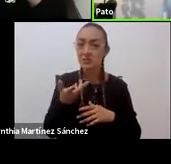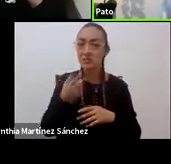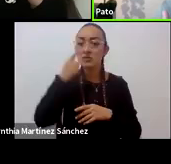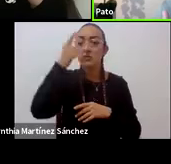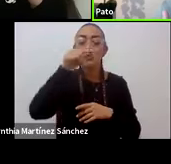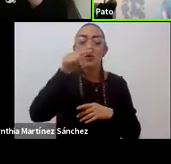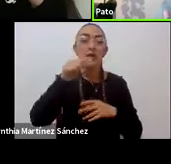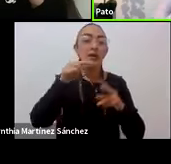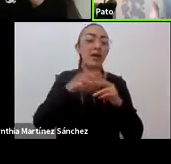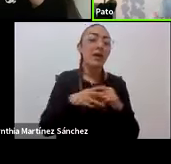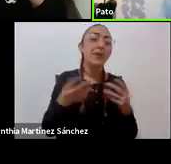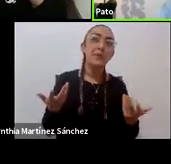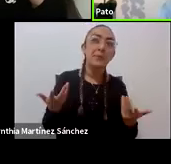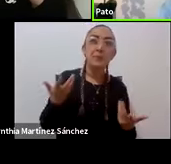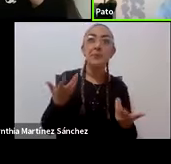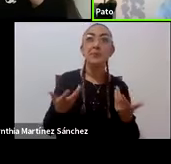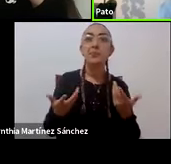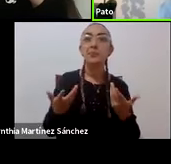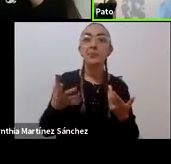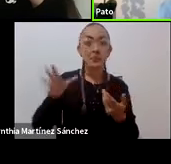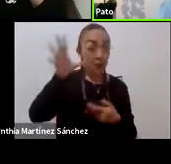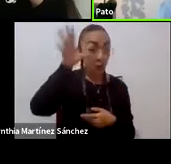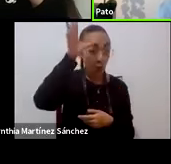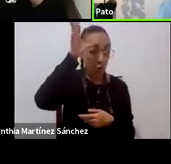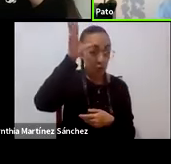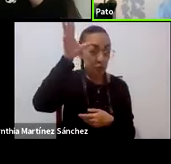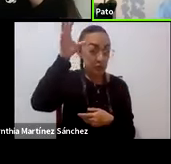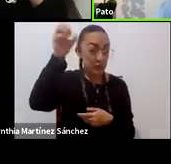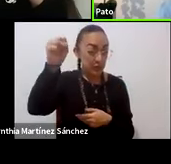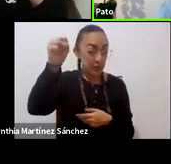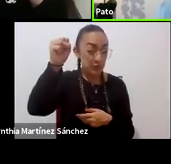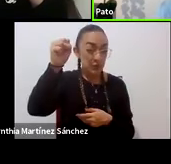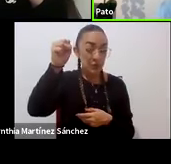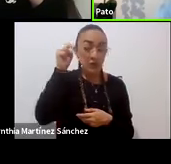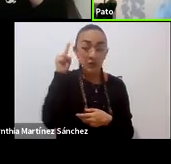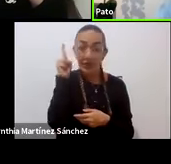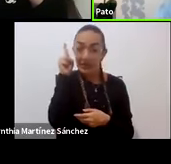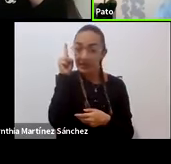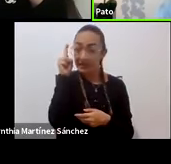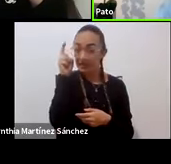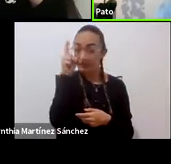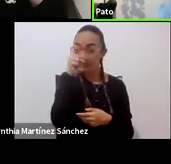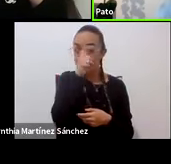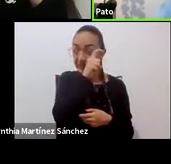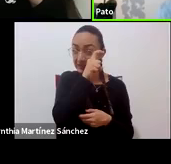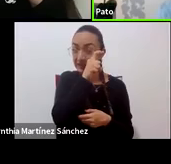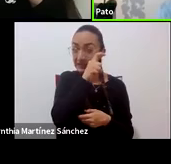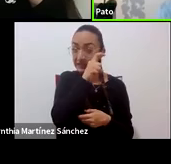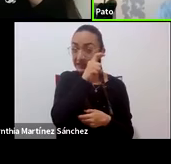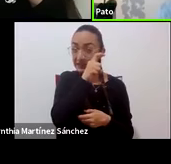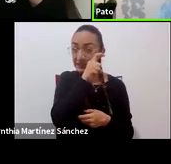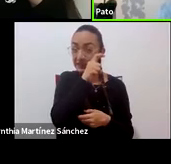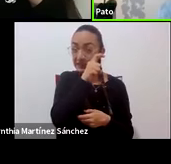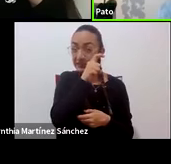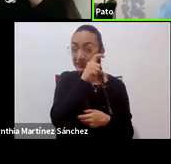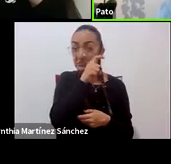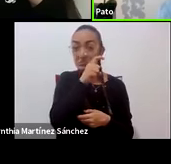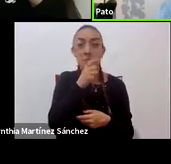contenido a ese concepto tan duro que a veces nos suena como vivir en